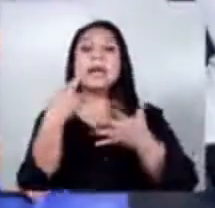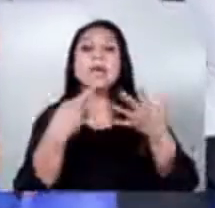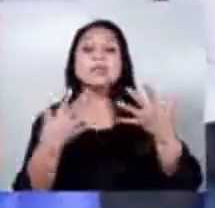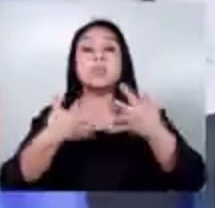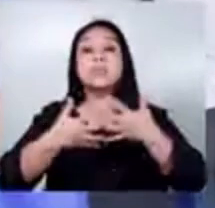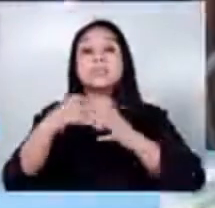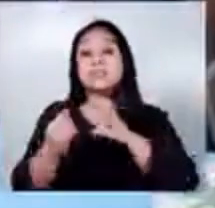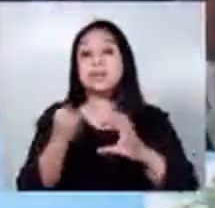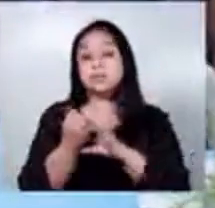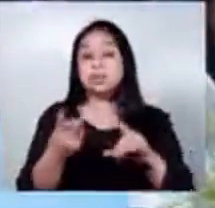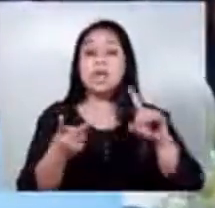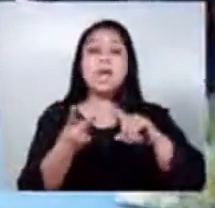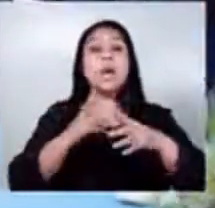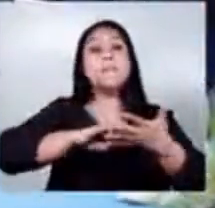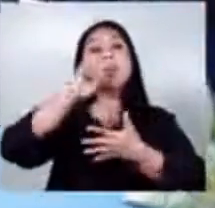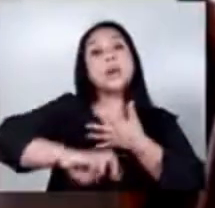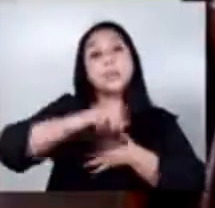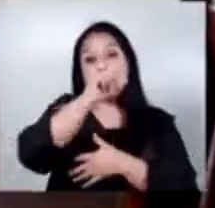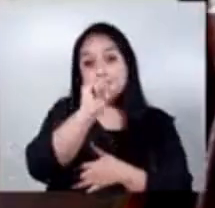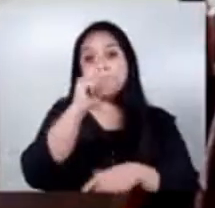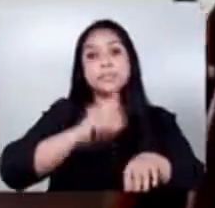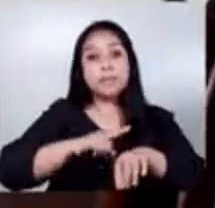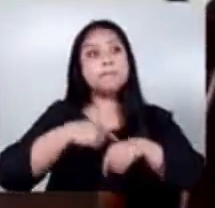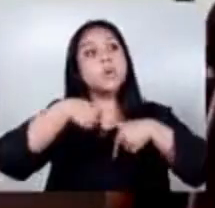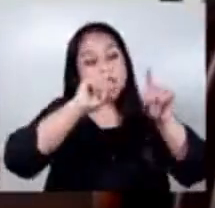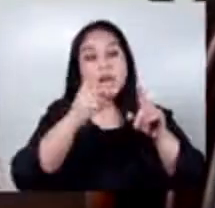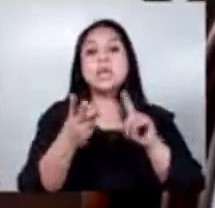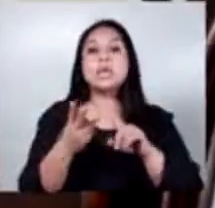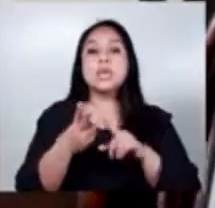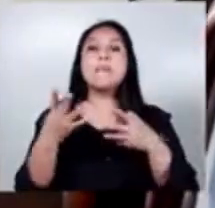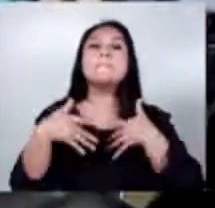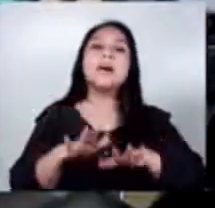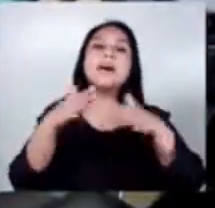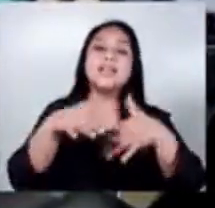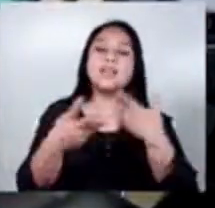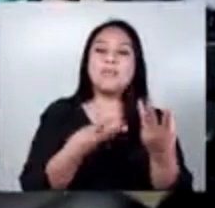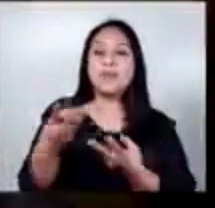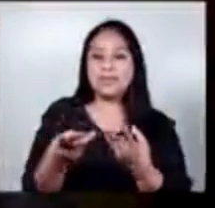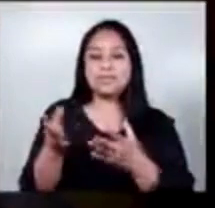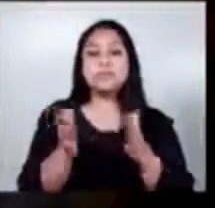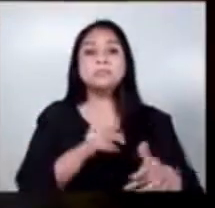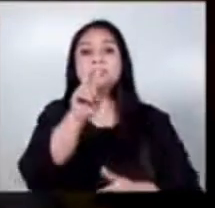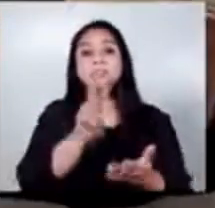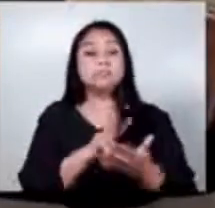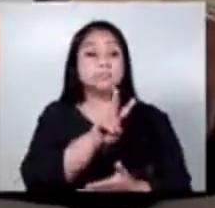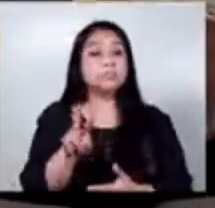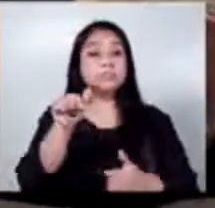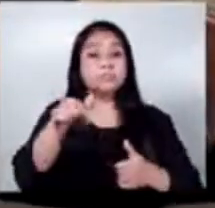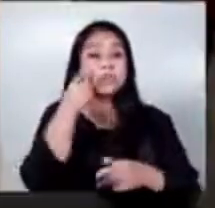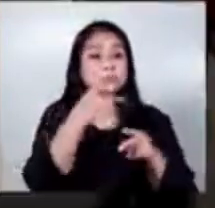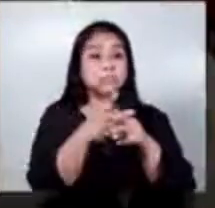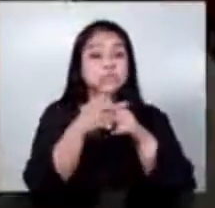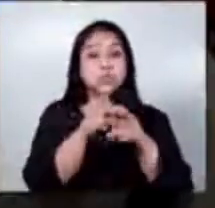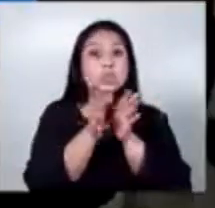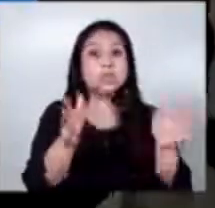de Reclutadoras, Programa Trabajo Temporal y Beca Marino Mercante. Este 2022, la Inspección General